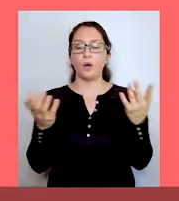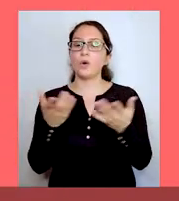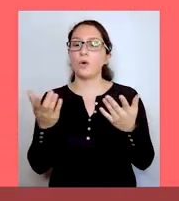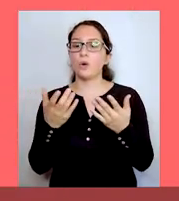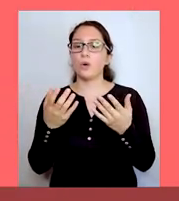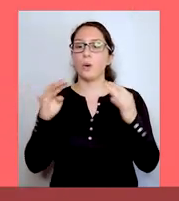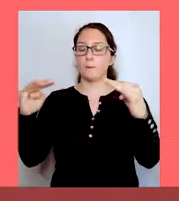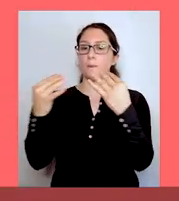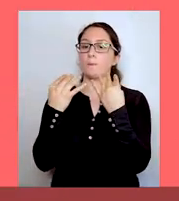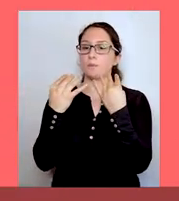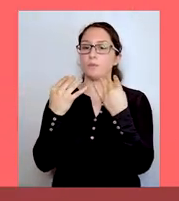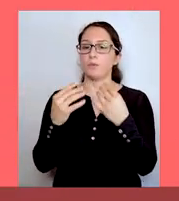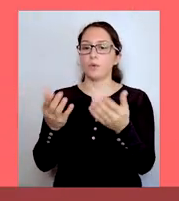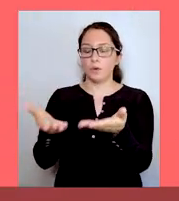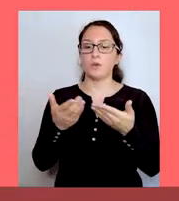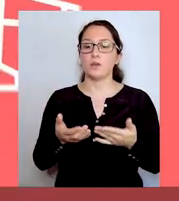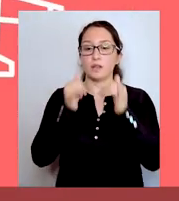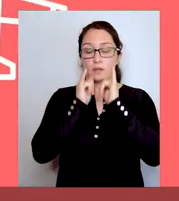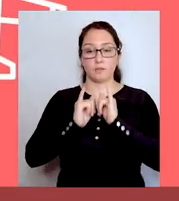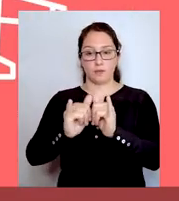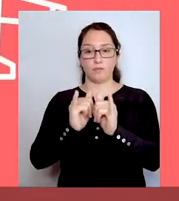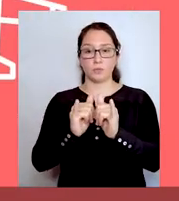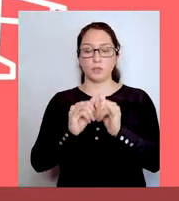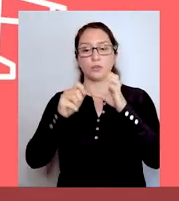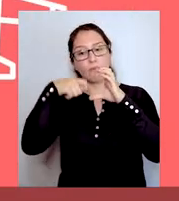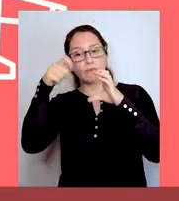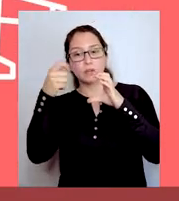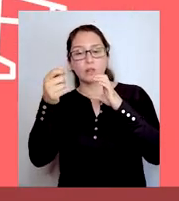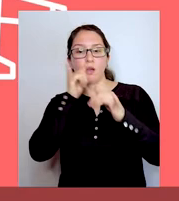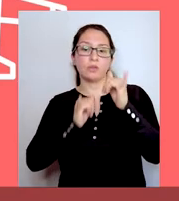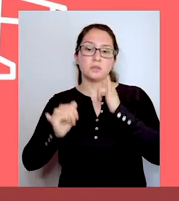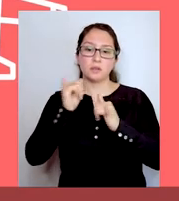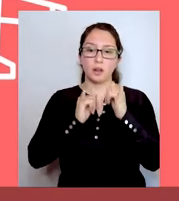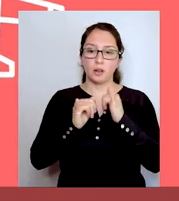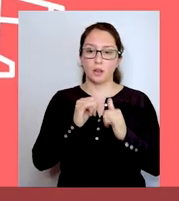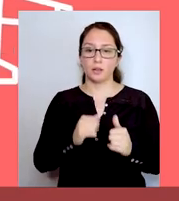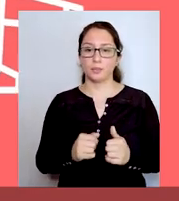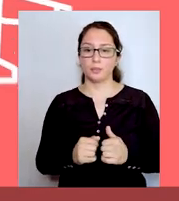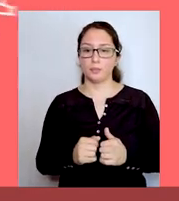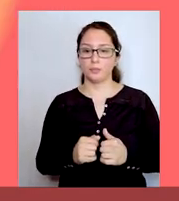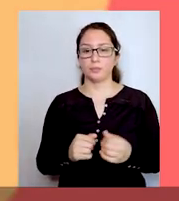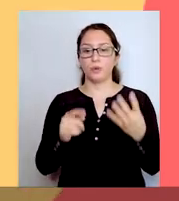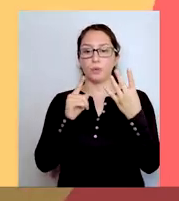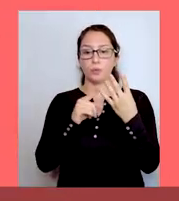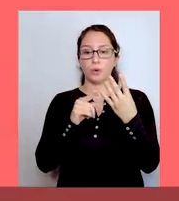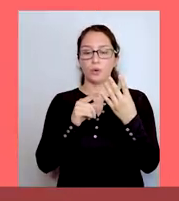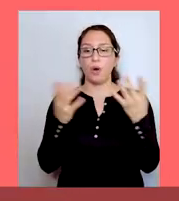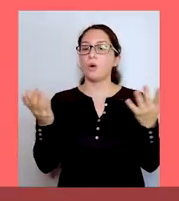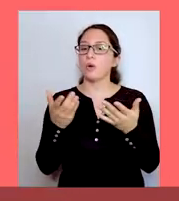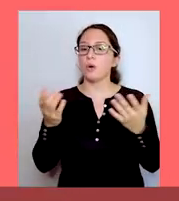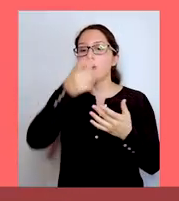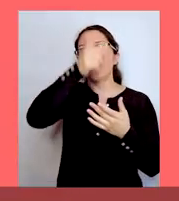3. Canal. ¿Mediante qué mecanismos podrá acceder el público a los bienes o servicios que ofreces?